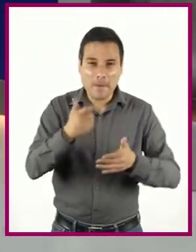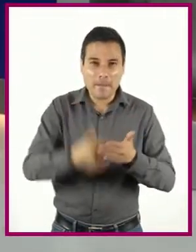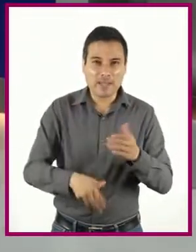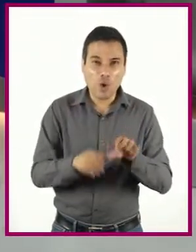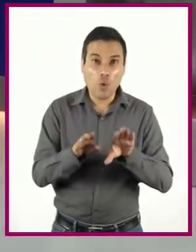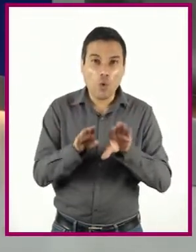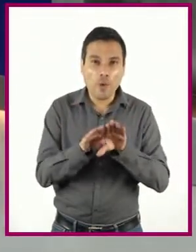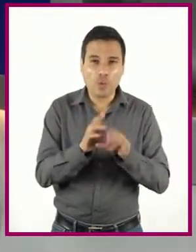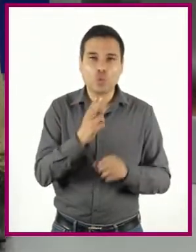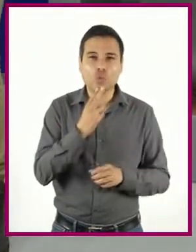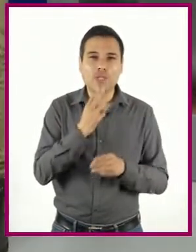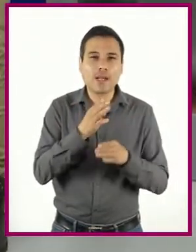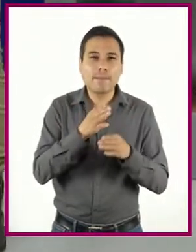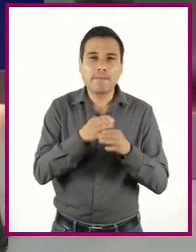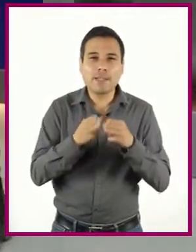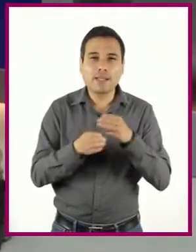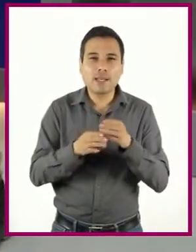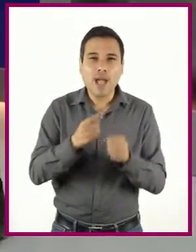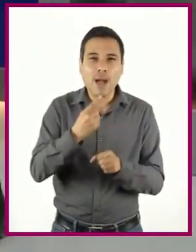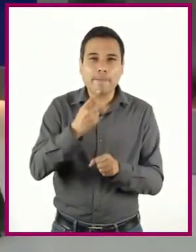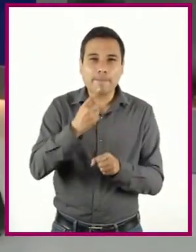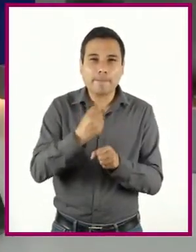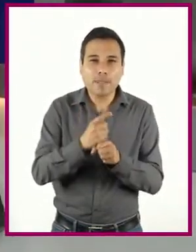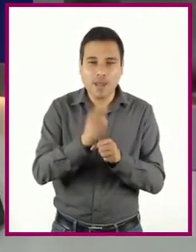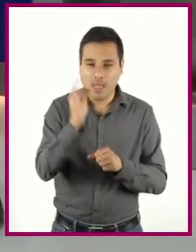materias primas que parezcan algo que no son.